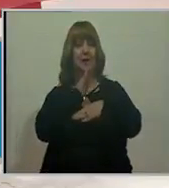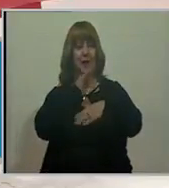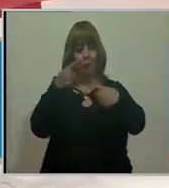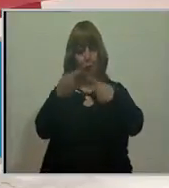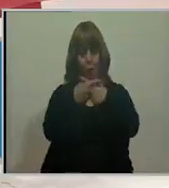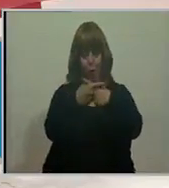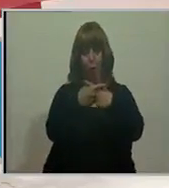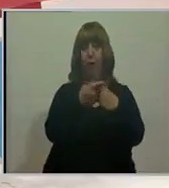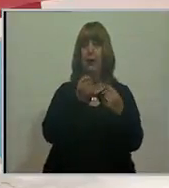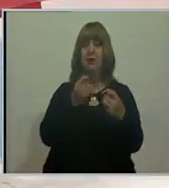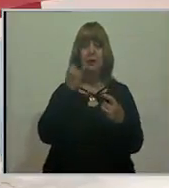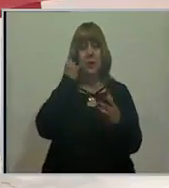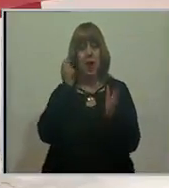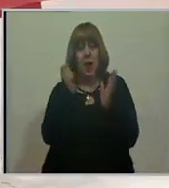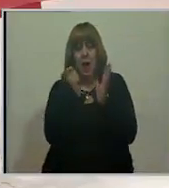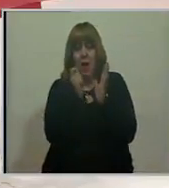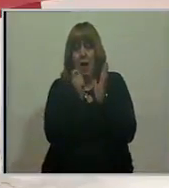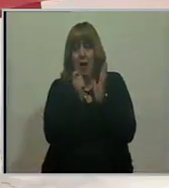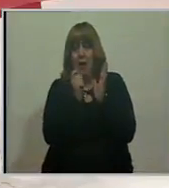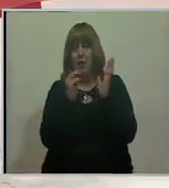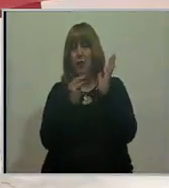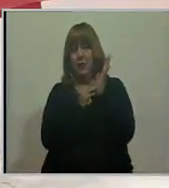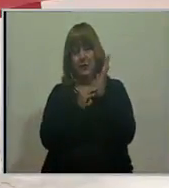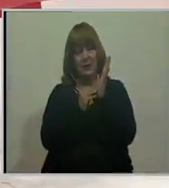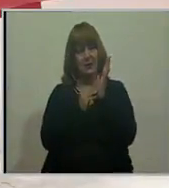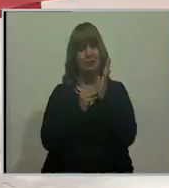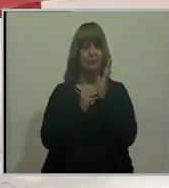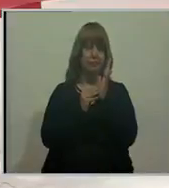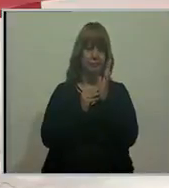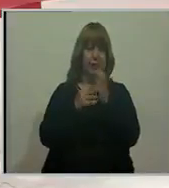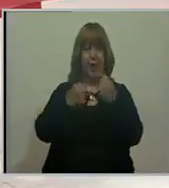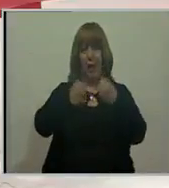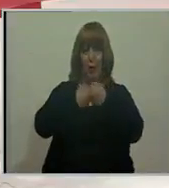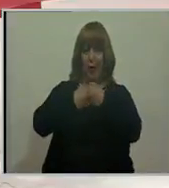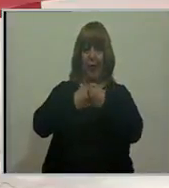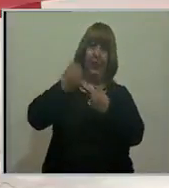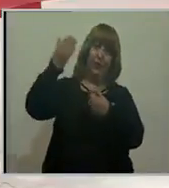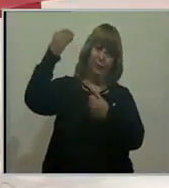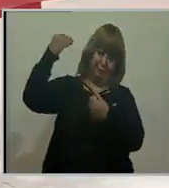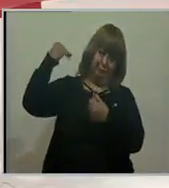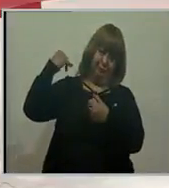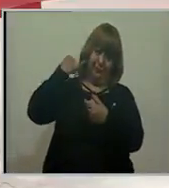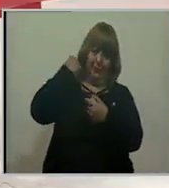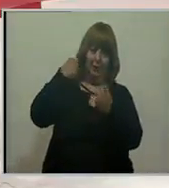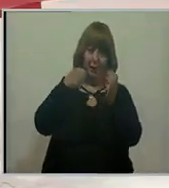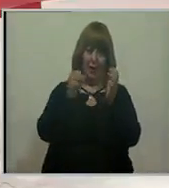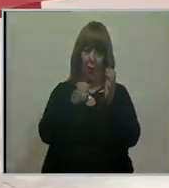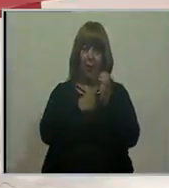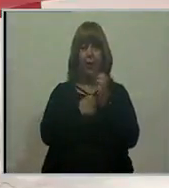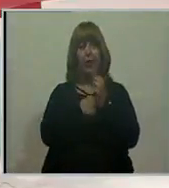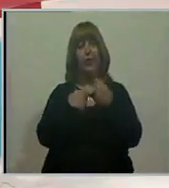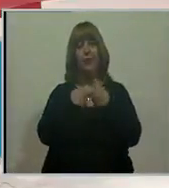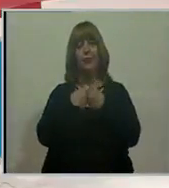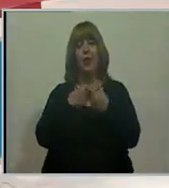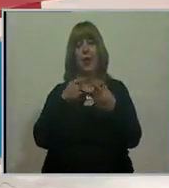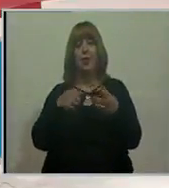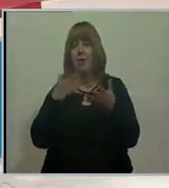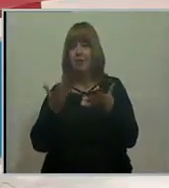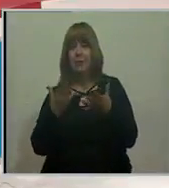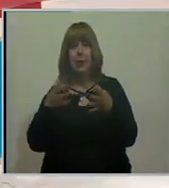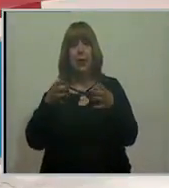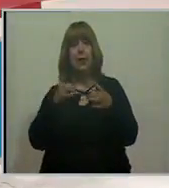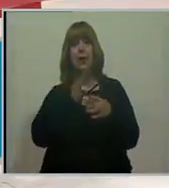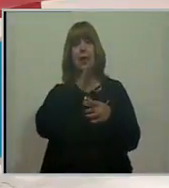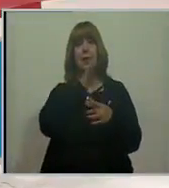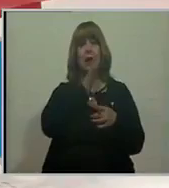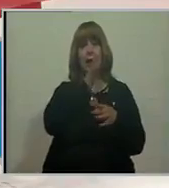estaba, lo vamos a hablar ahora en pasado porque en definitiva no se va a jugar. Pero bueno, todo surgió esta semana en cuanto al reclamo palestino. Más o menos para que se entienda qué fue lo